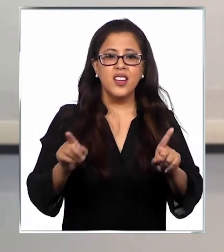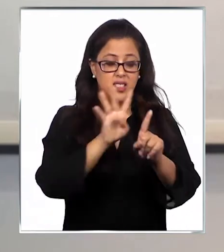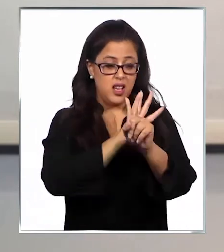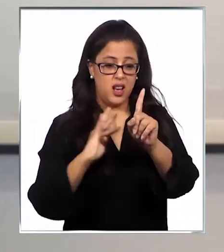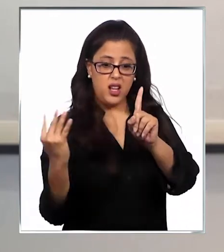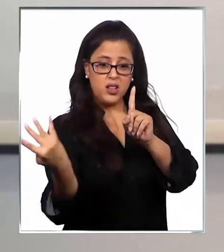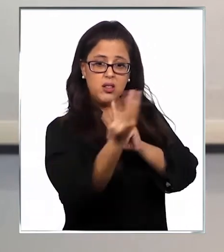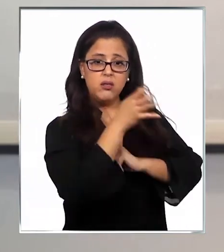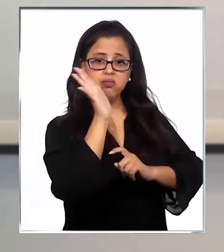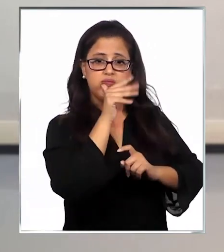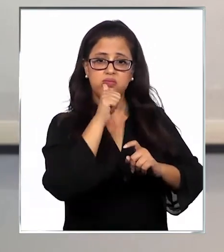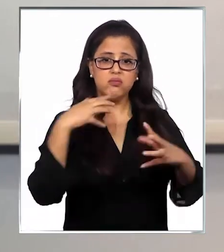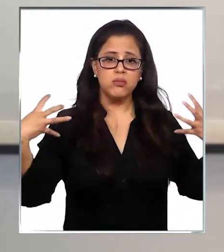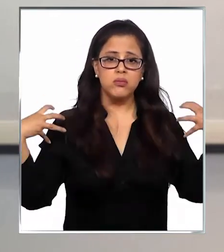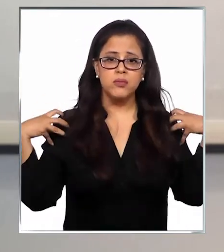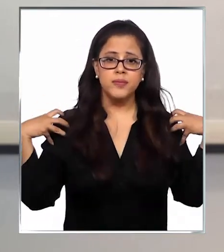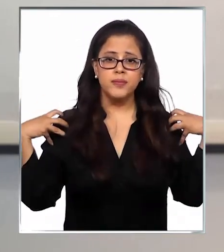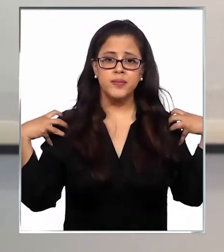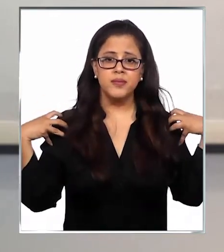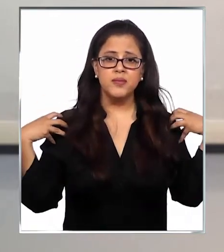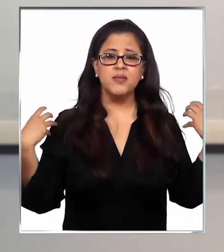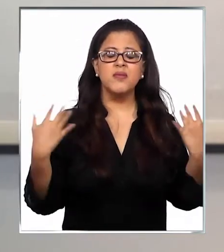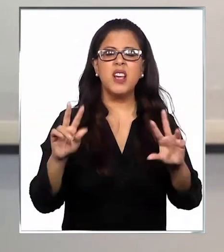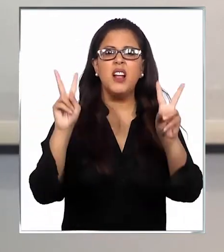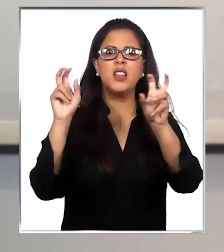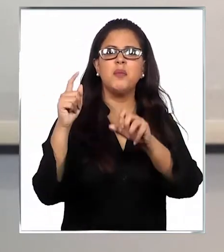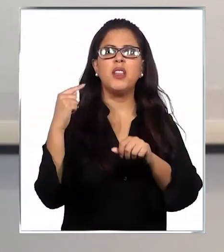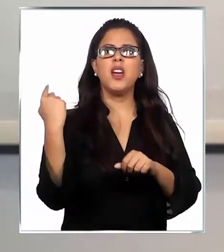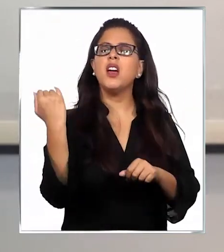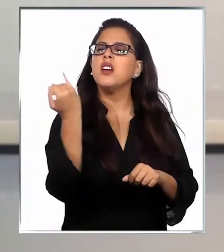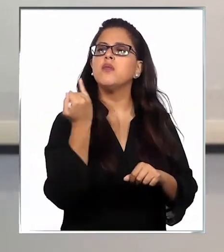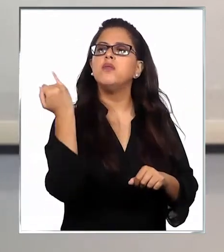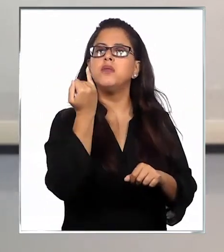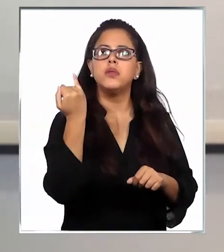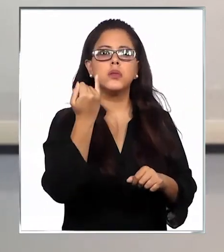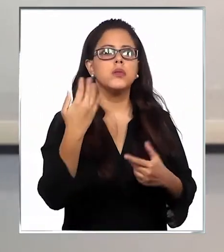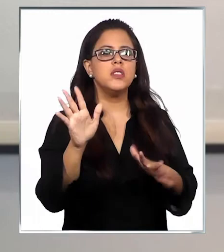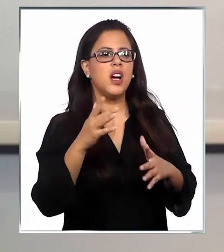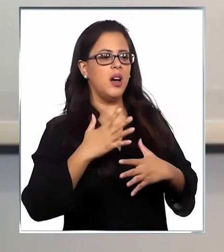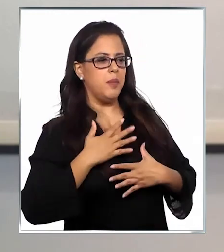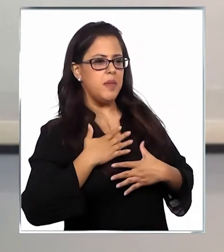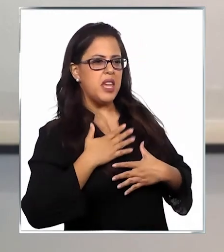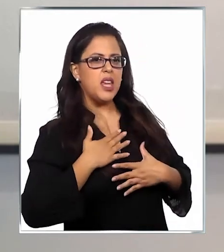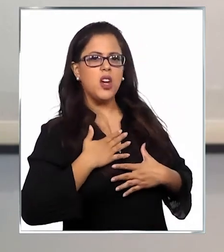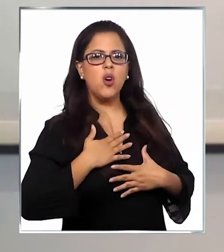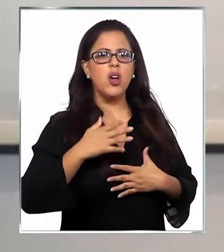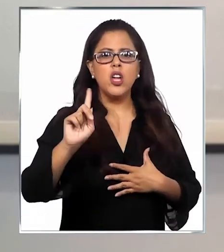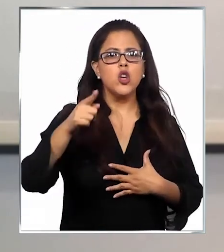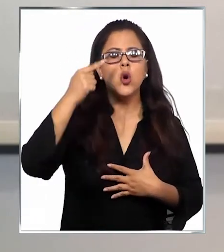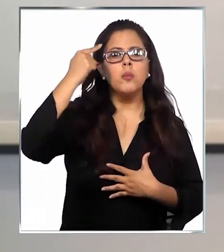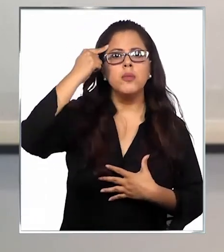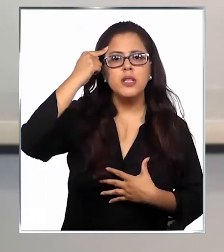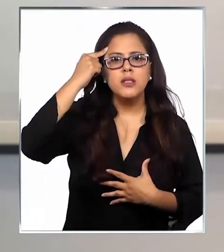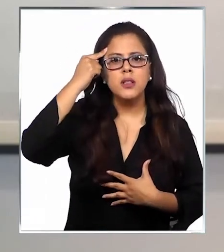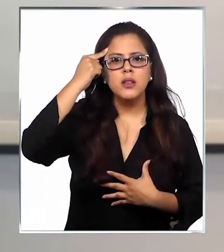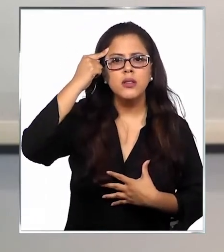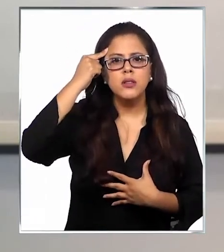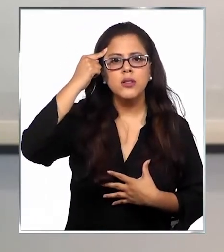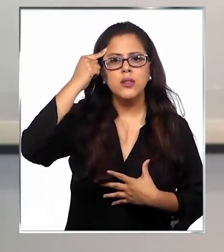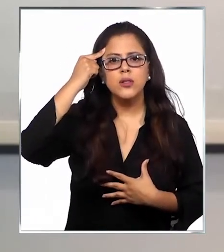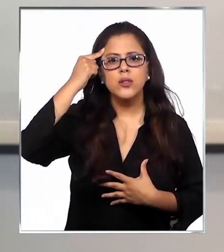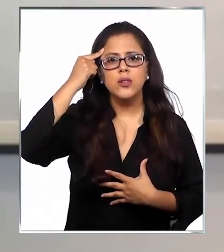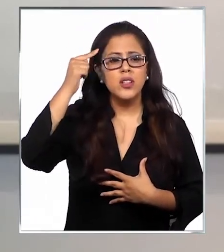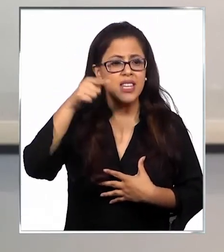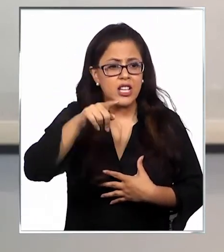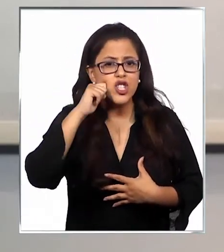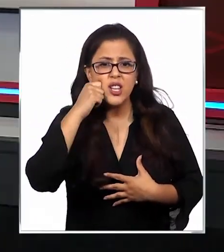esa responsabilidad y tengamos esta mirada individualista, preocupado de lo que es mi entorno personal y no teniendo la conciencia de lo que significa un